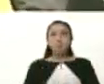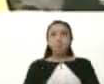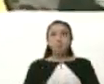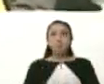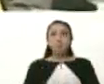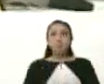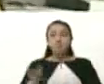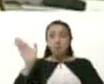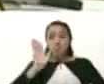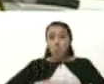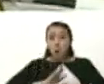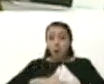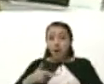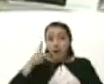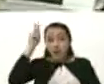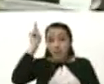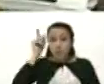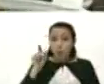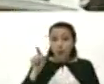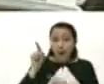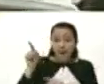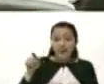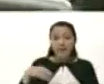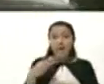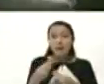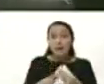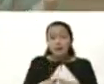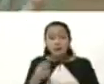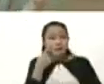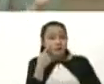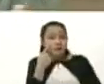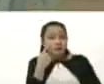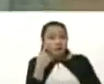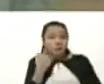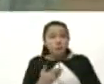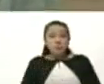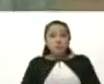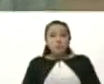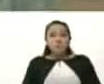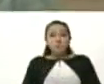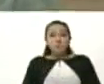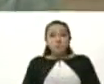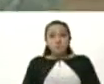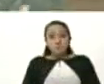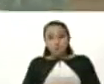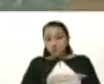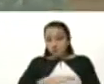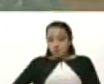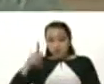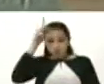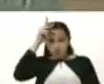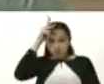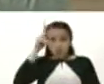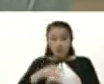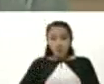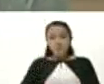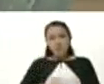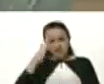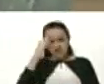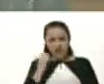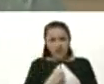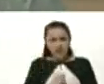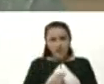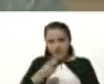porque los maestros se dieron cuenta, ellos, nosotros hicimos el trabajo creyendo en lo que hacíamos, pero